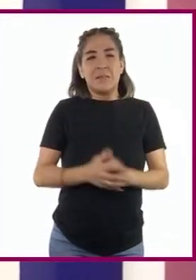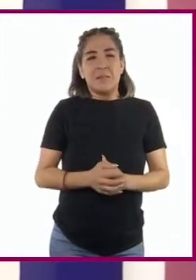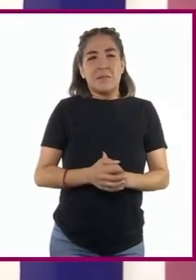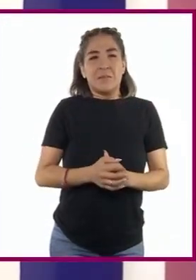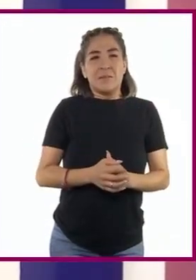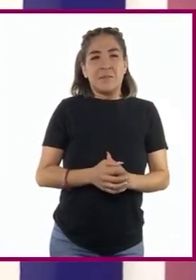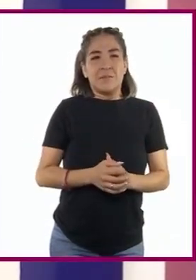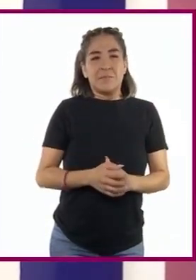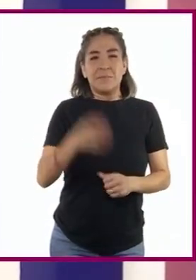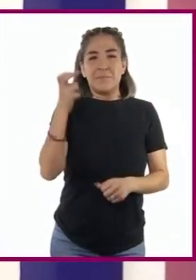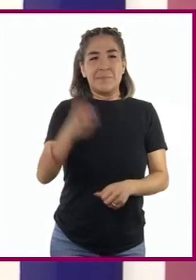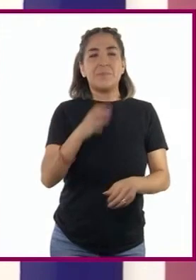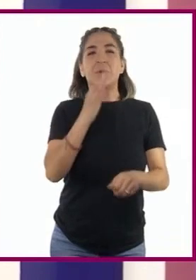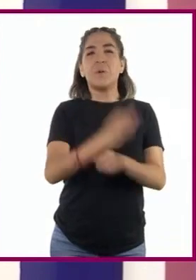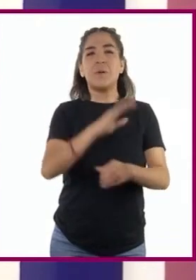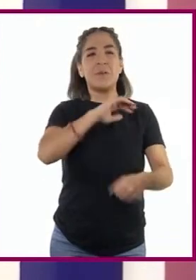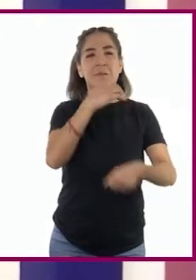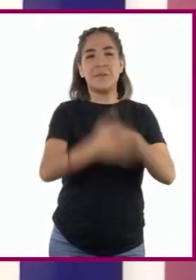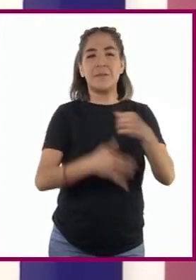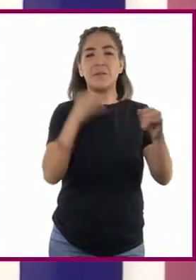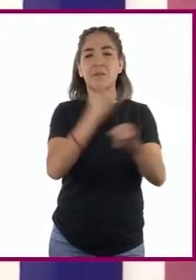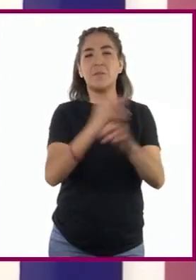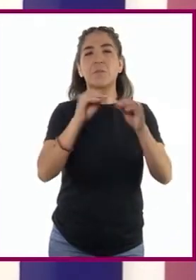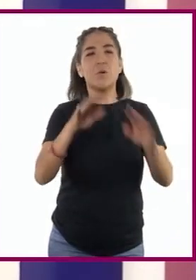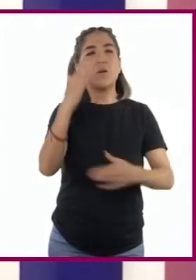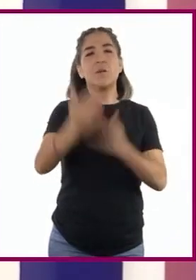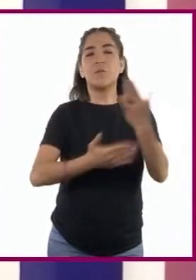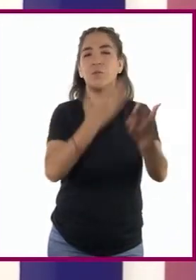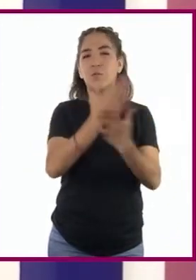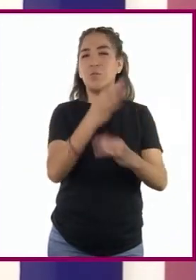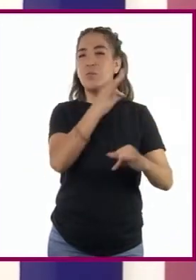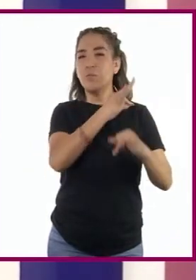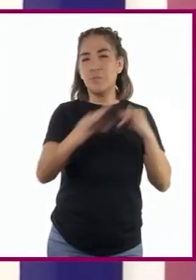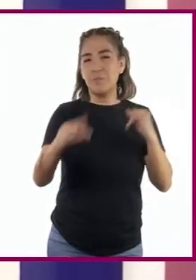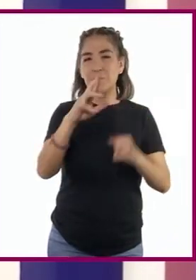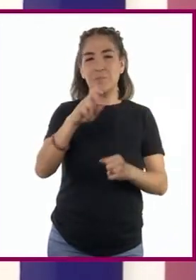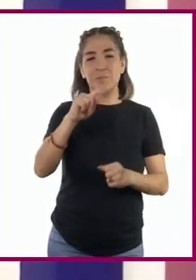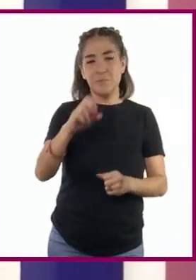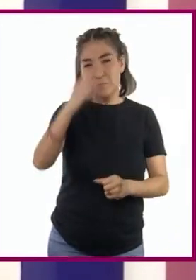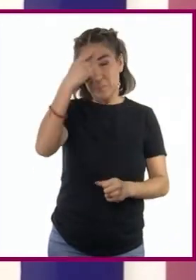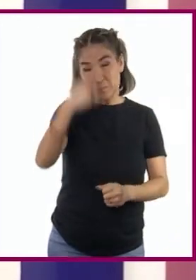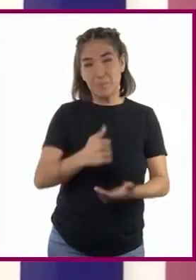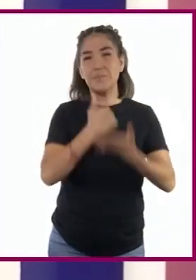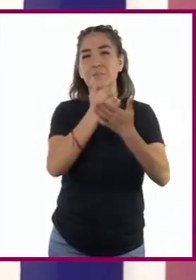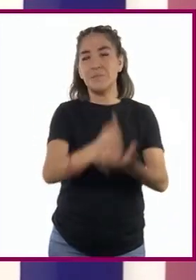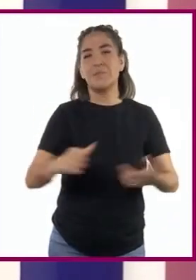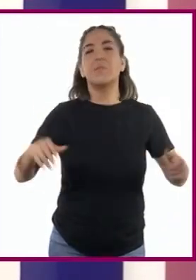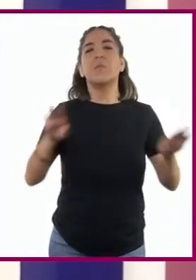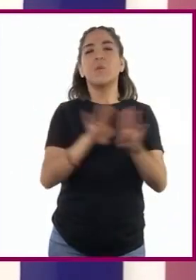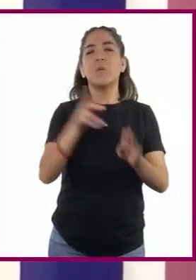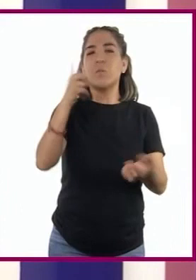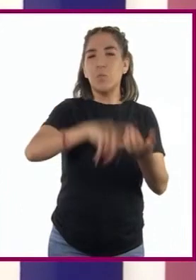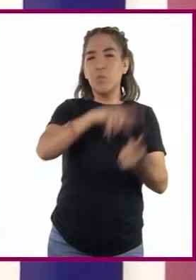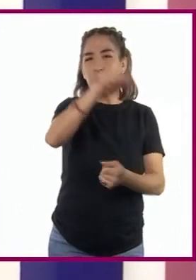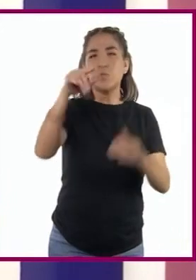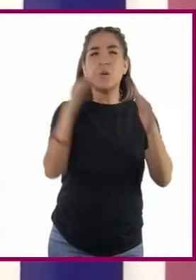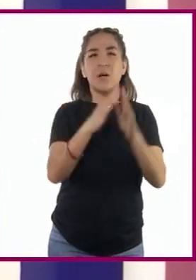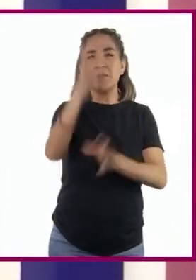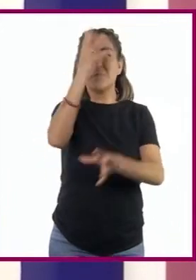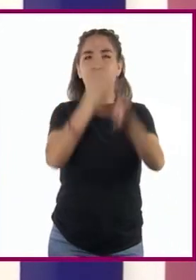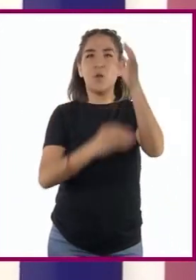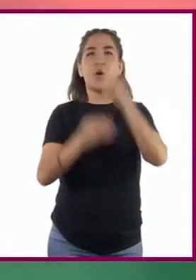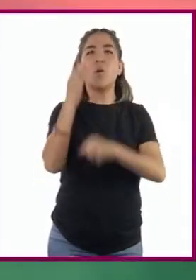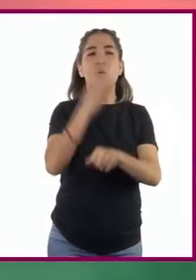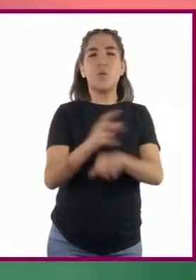Para terminar esta sesión, propondremos un último reto que nos ayudará a evaluar desde casa lo aprendido el día de